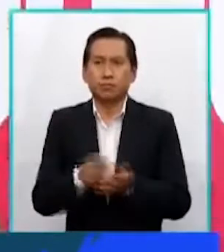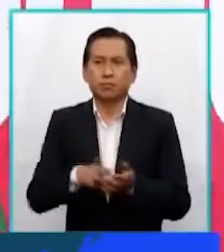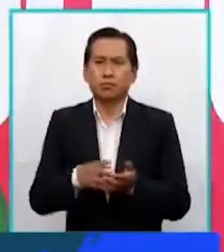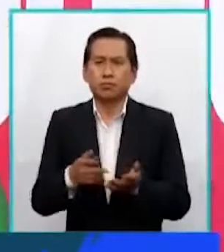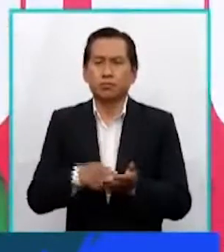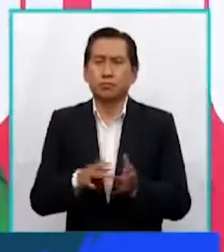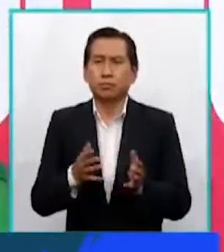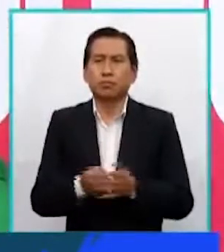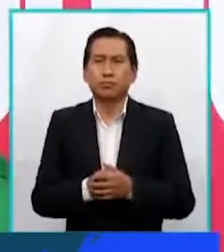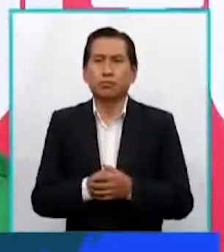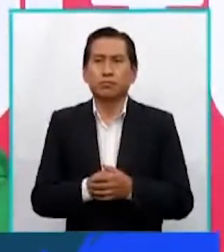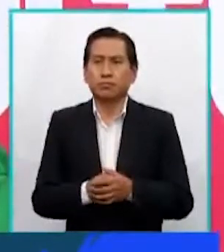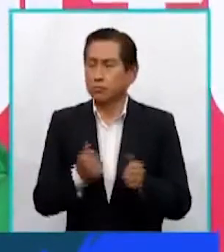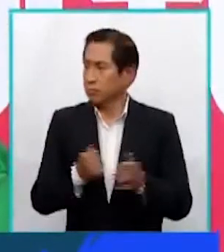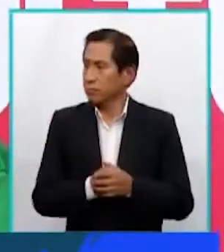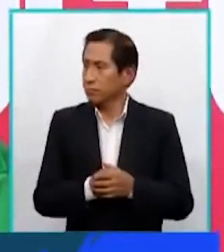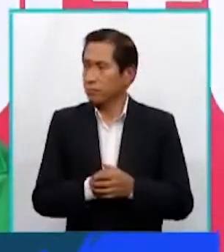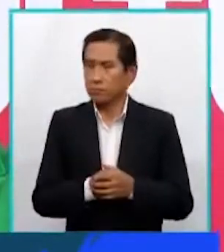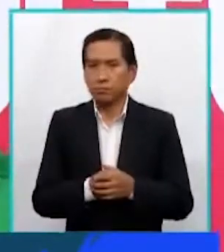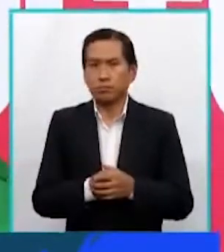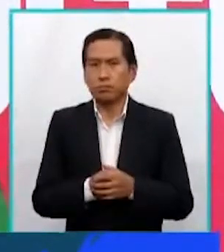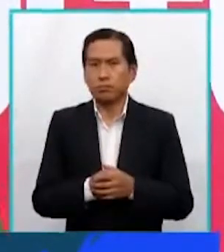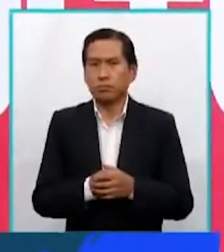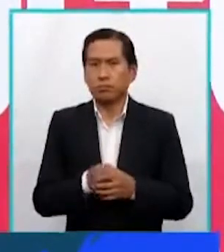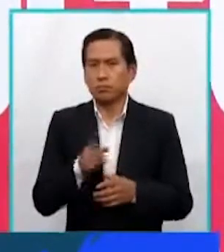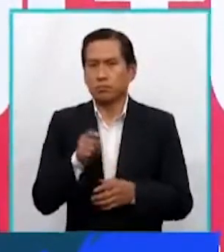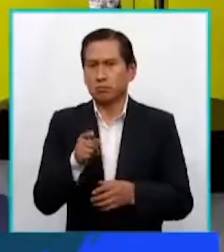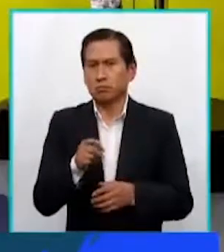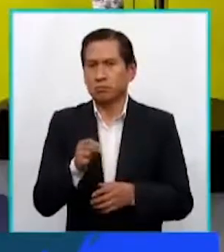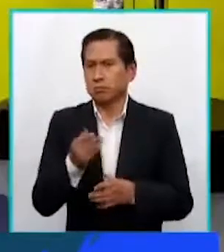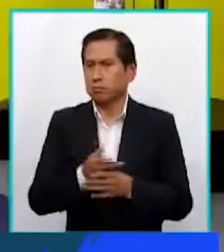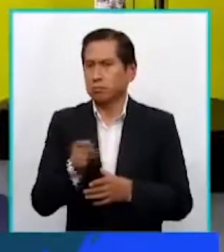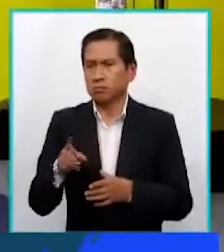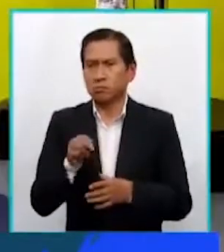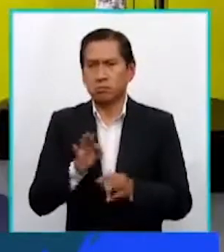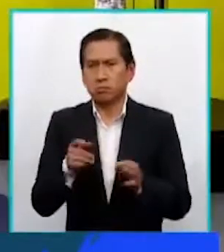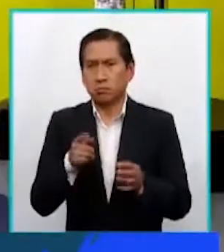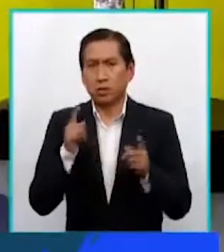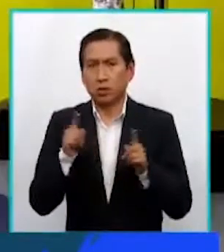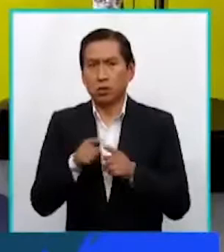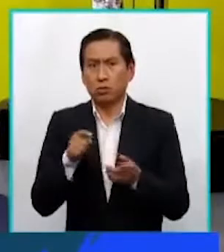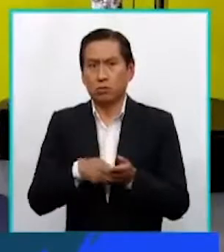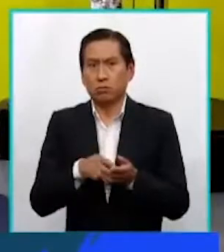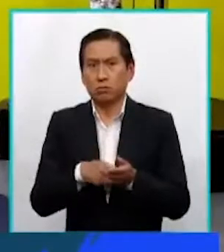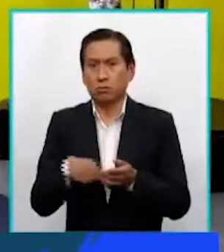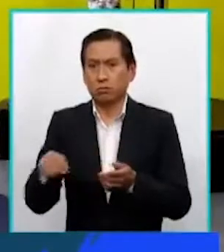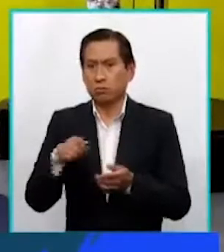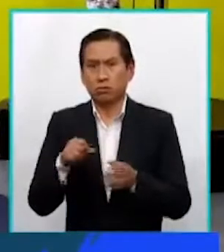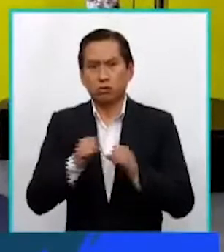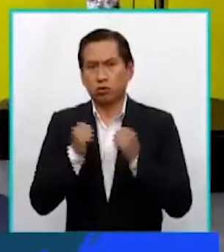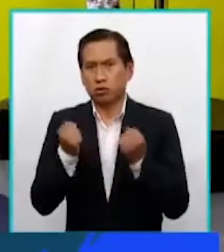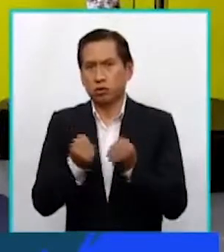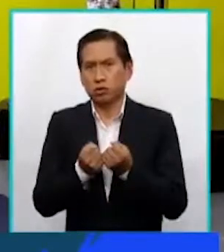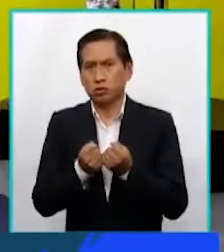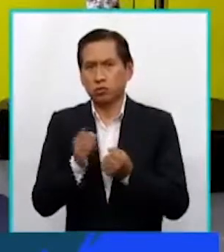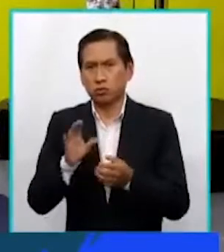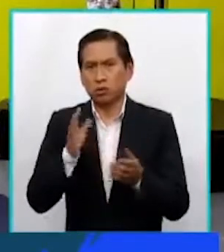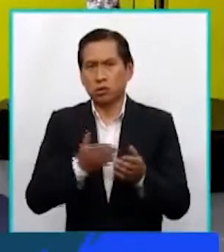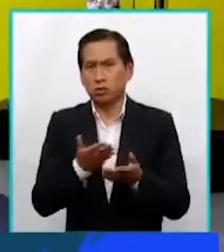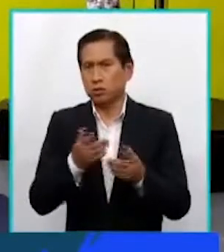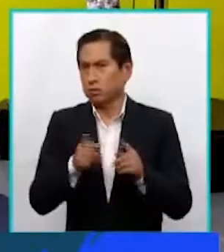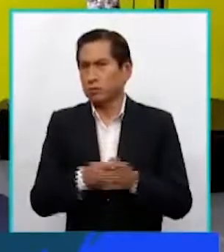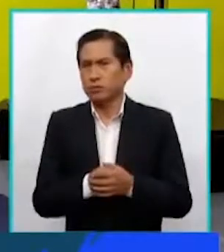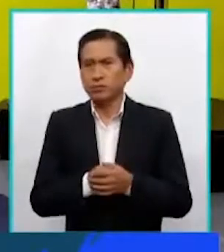que va por ahí. Qué bien. Y al Cris no le molesta, al Gerson tampoco. ¿Están de acuerdo con esa línea así social en sus